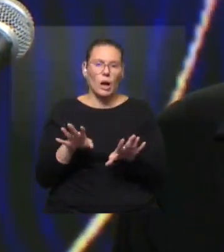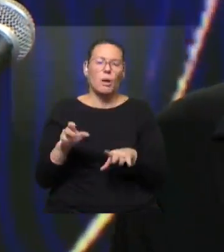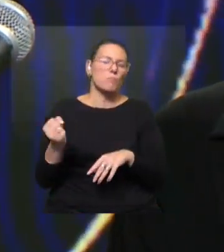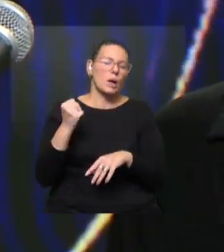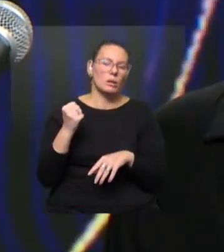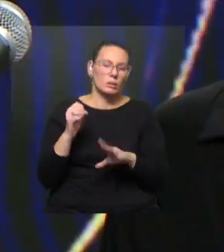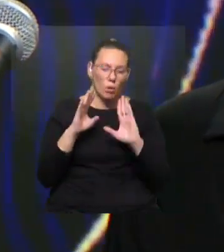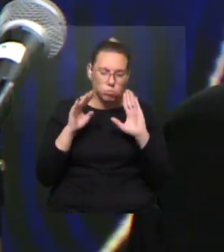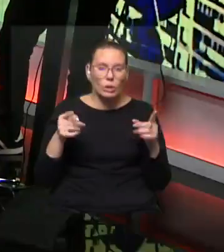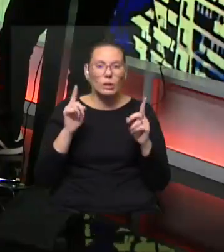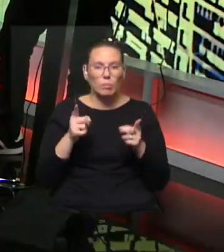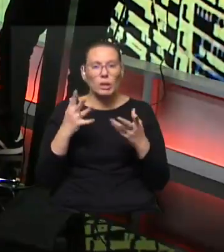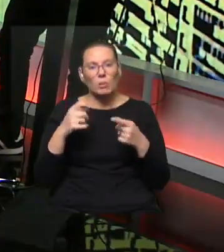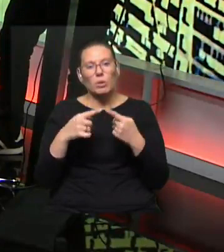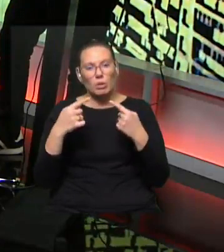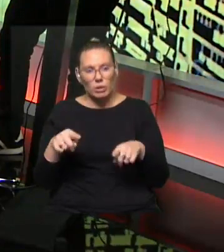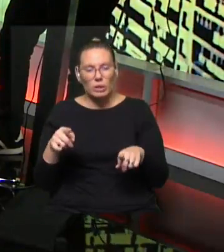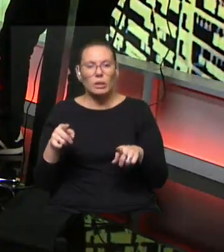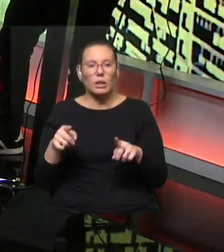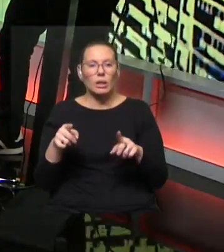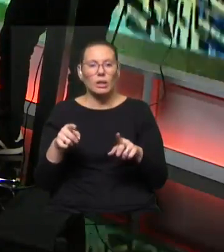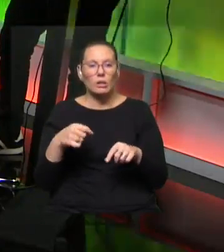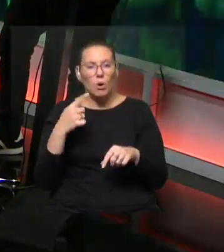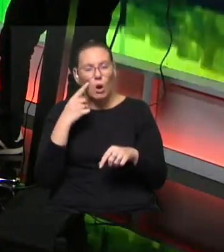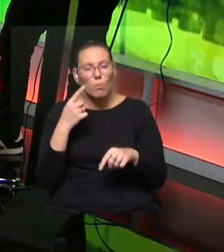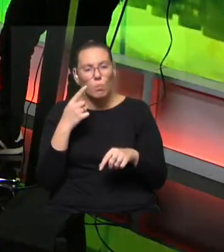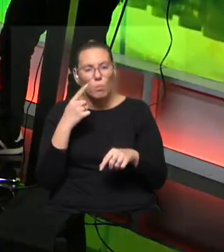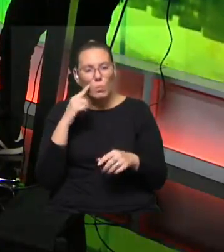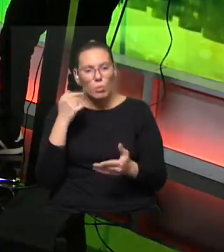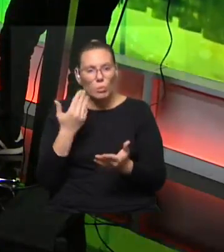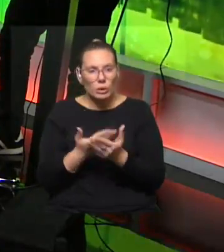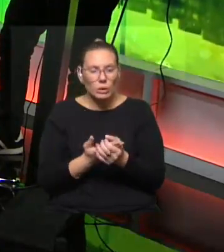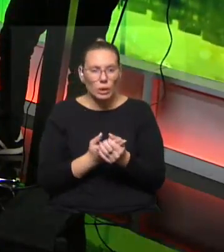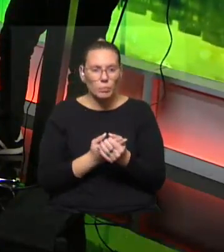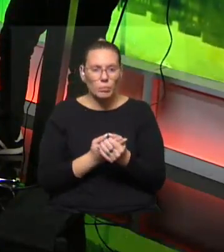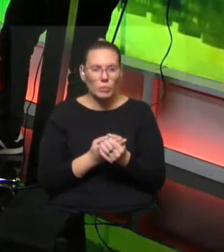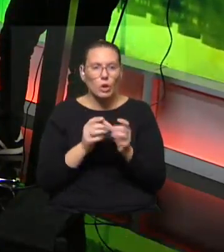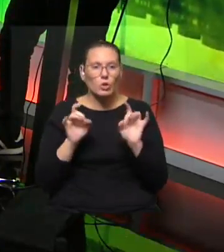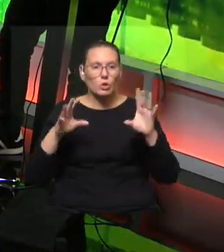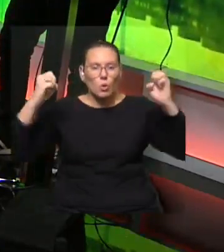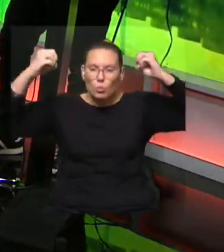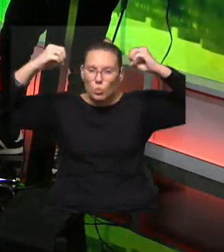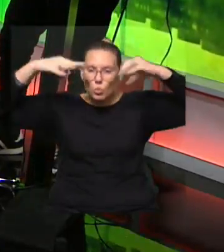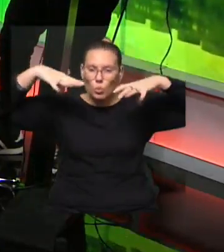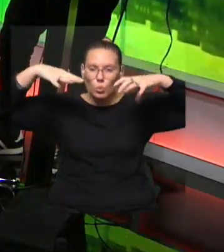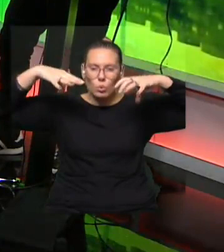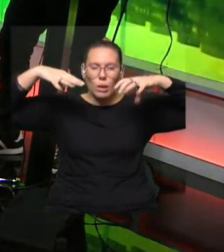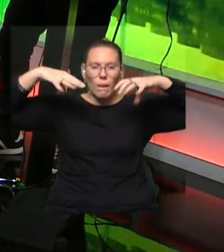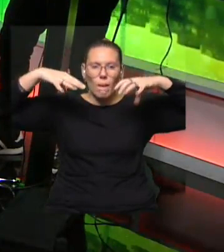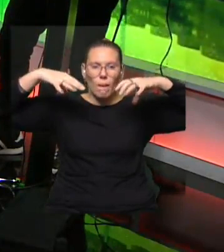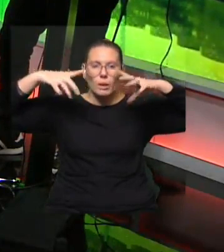a priorizar y porque apostamos otra cosa también hicimos varias varias puestas también que eran solo luces y